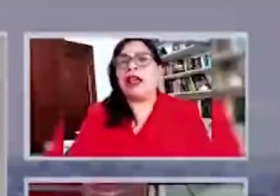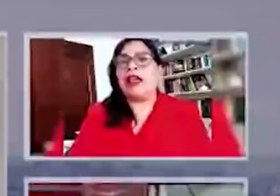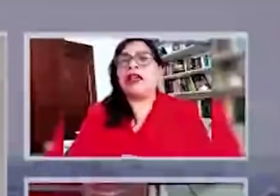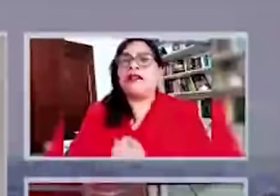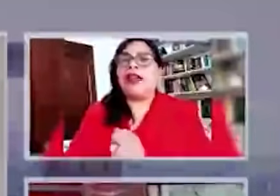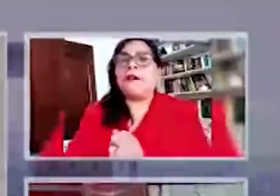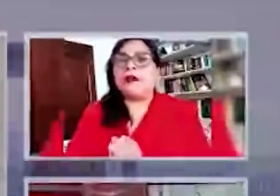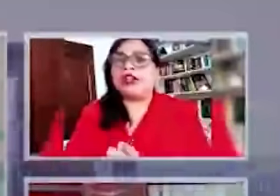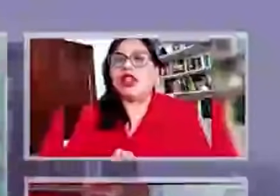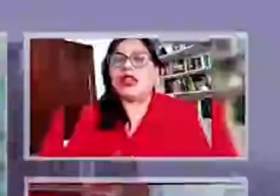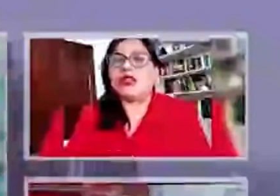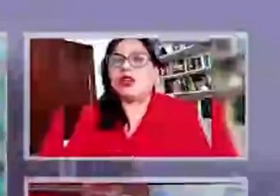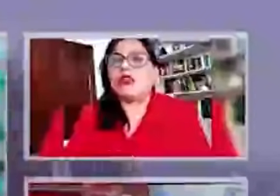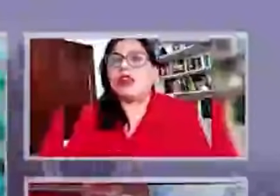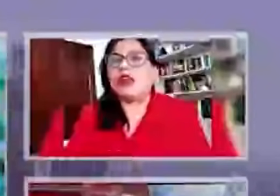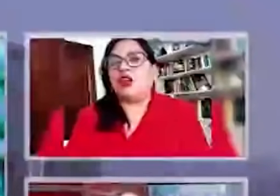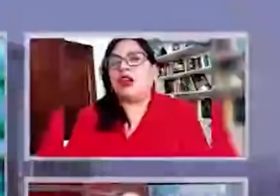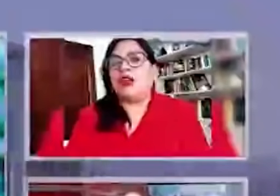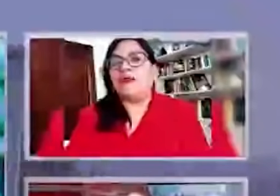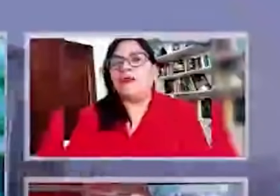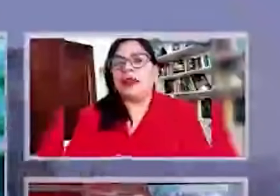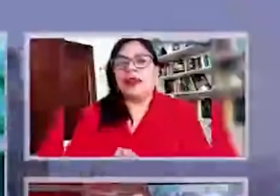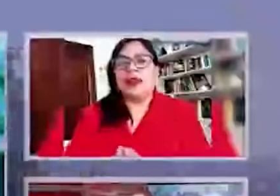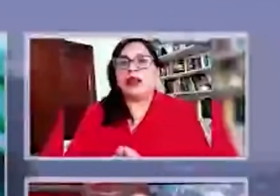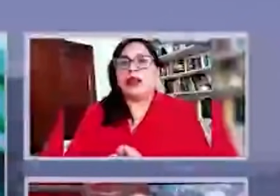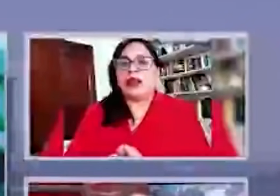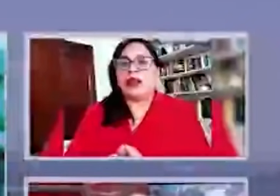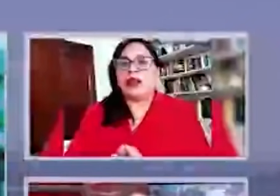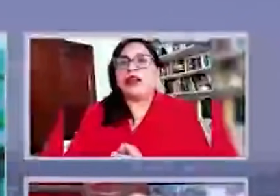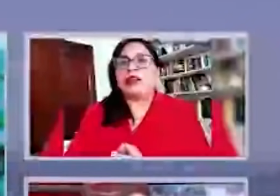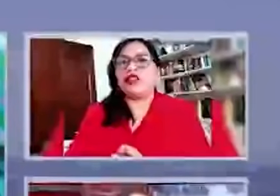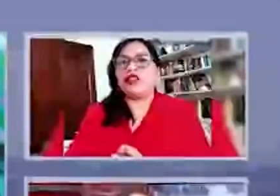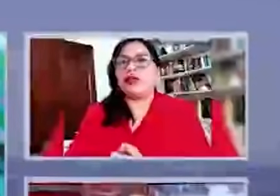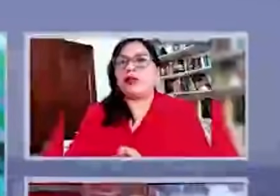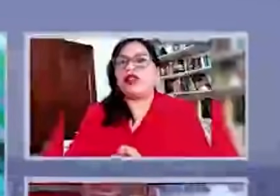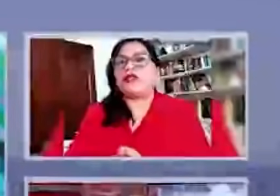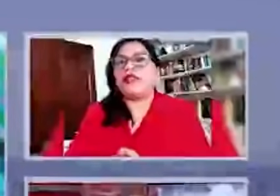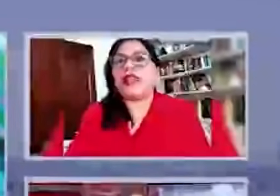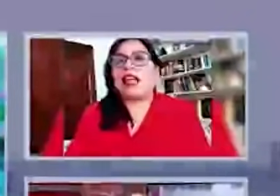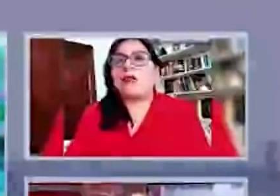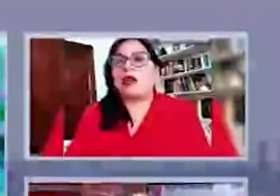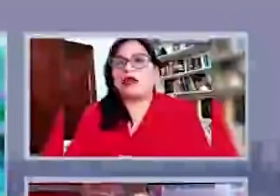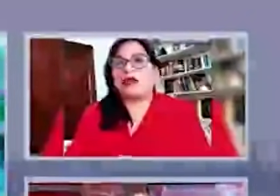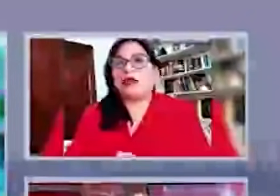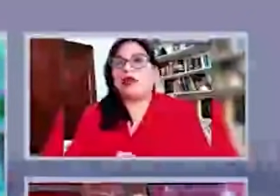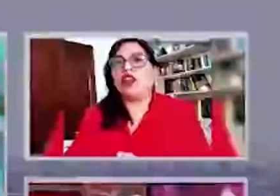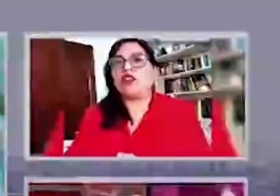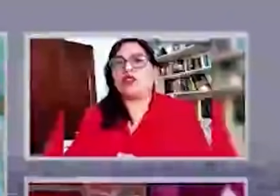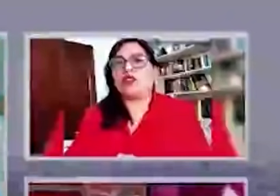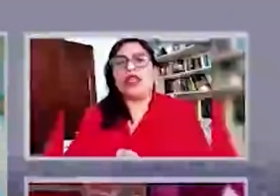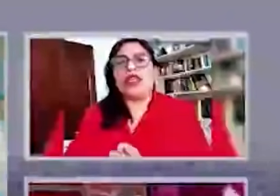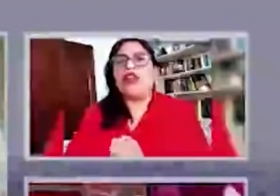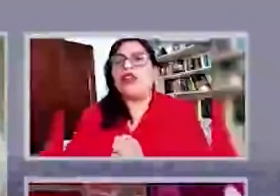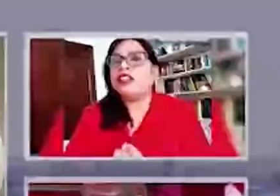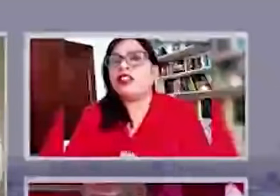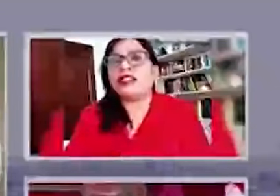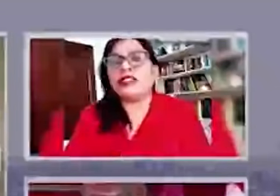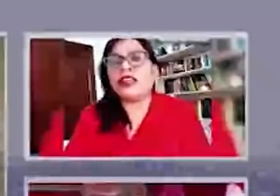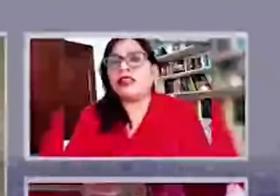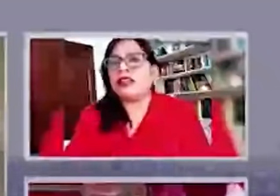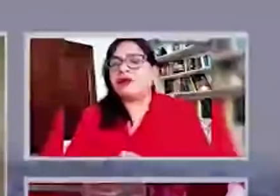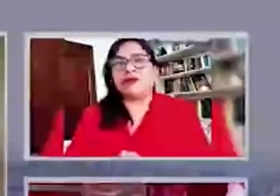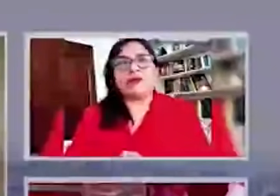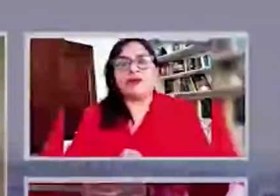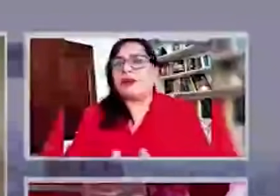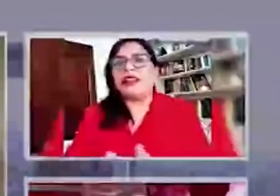el análisis va más allá de hacer o no hacer tachas. Yo sé, evidentemente, que aunque no haya tachas, el jurado tiene que actuar de acuerdo a